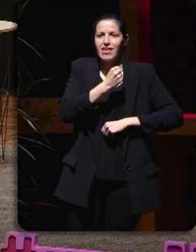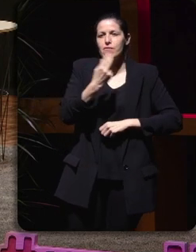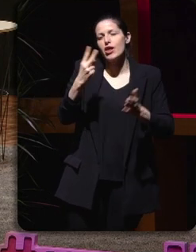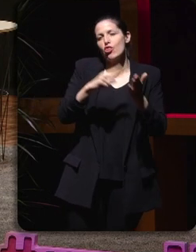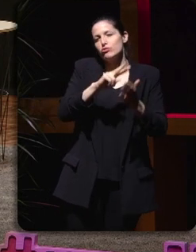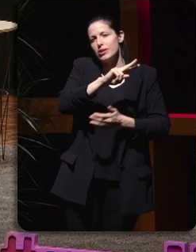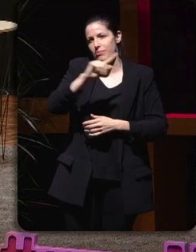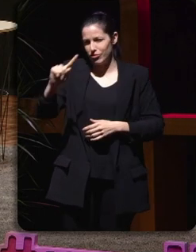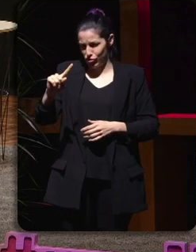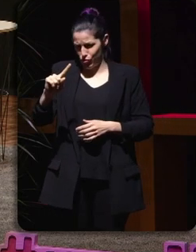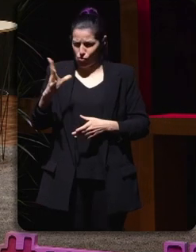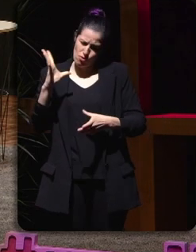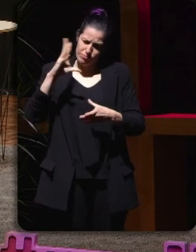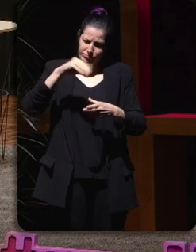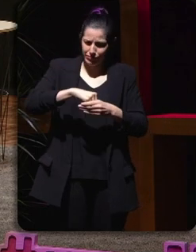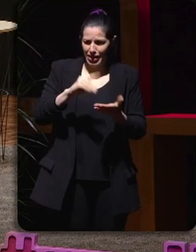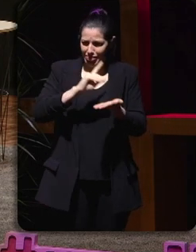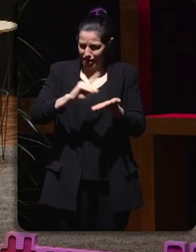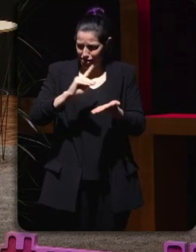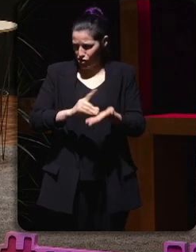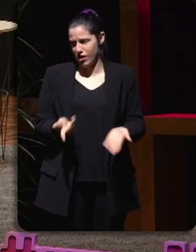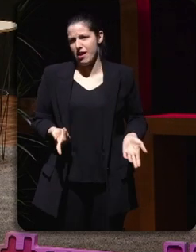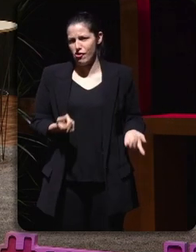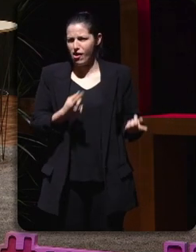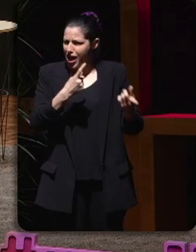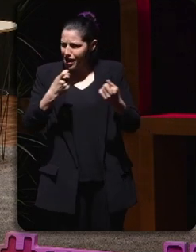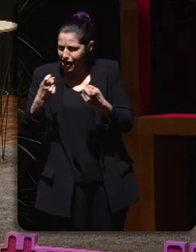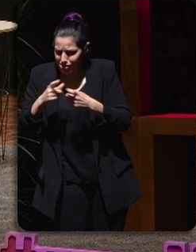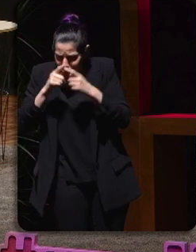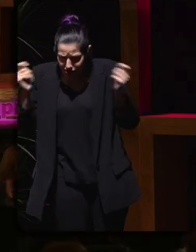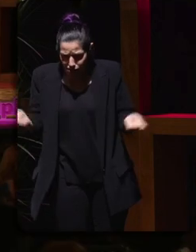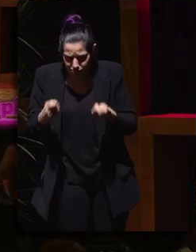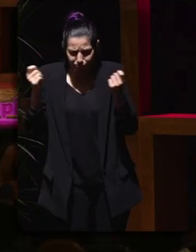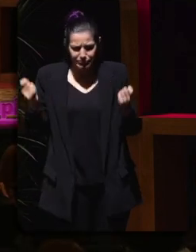o sea tantos pastorcillos están esculpiendo perdón